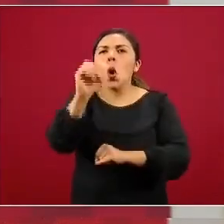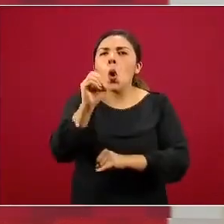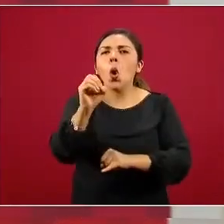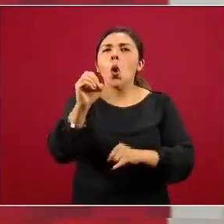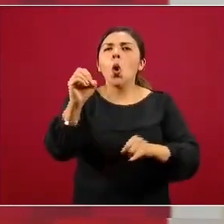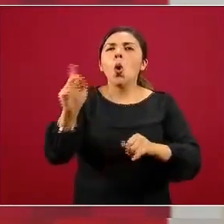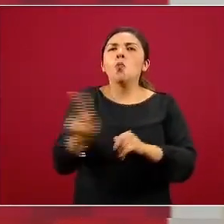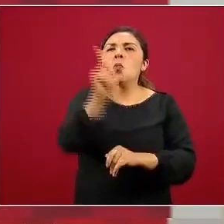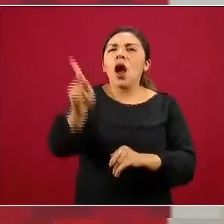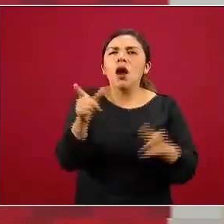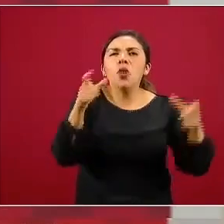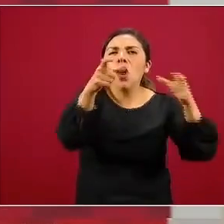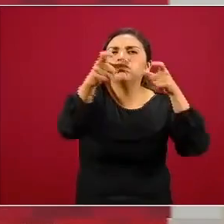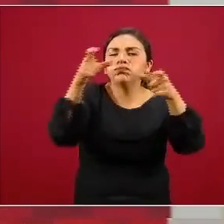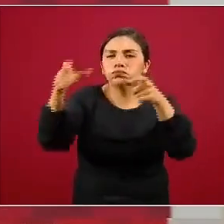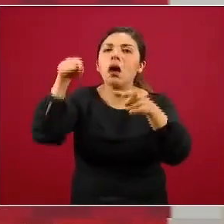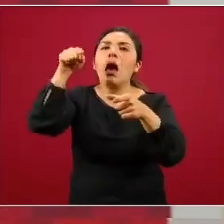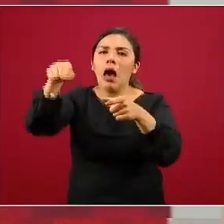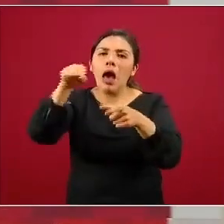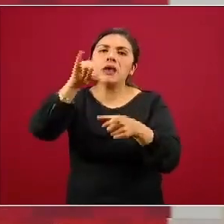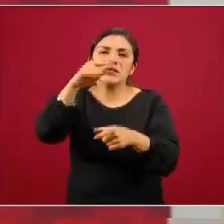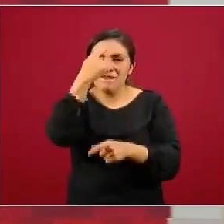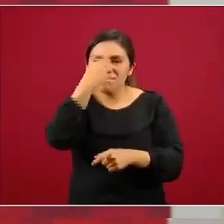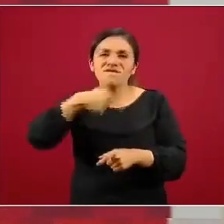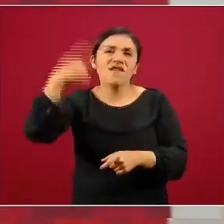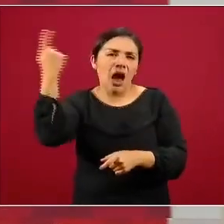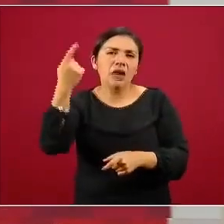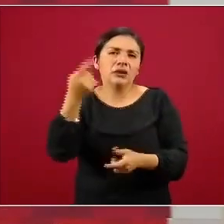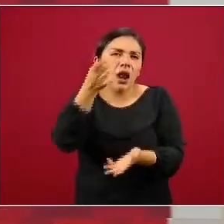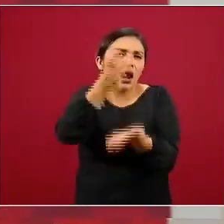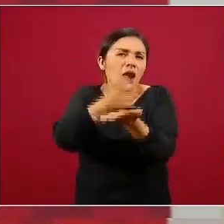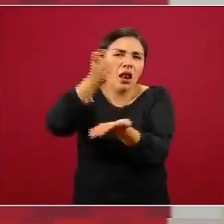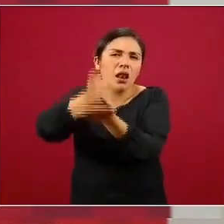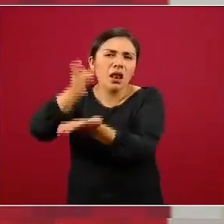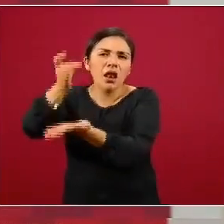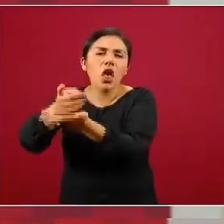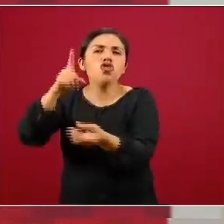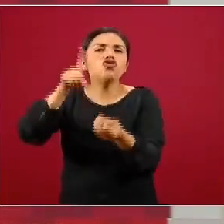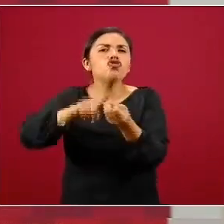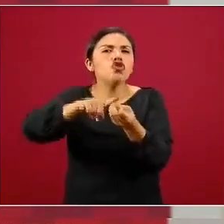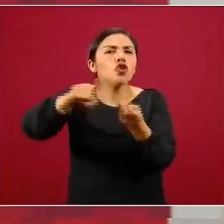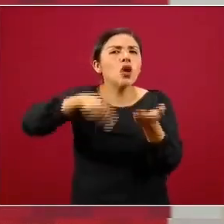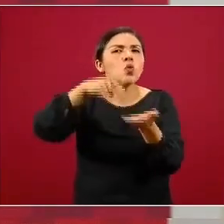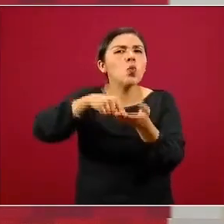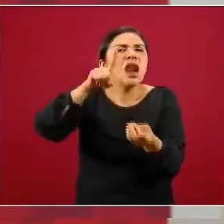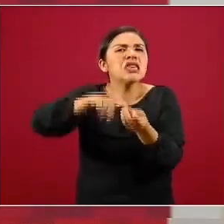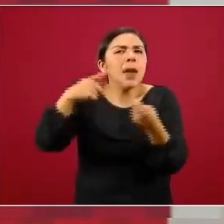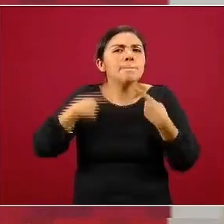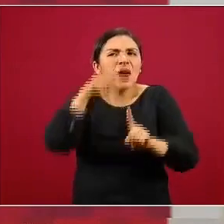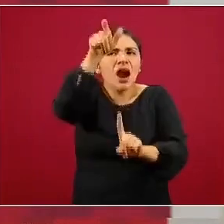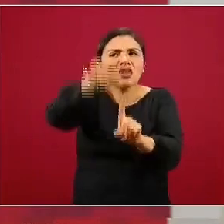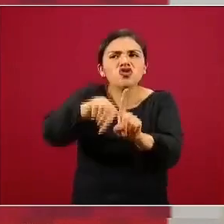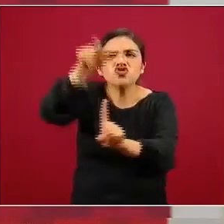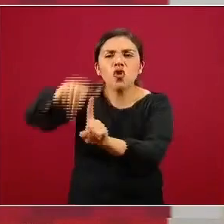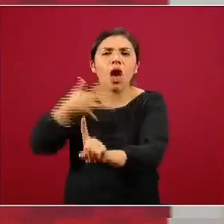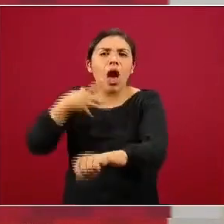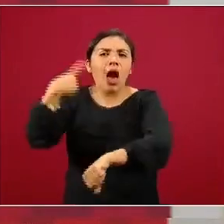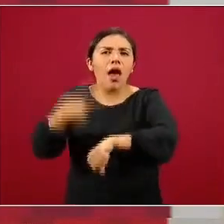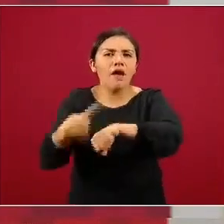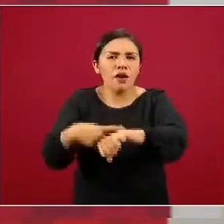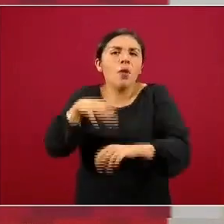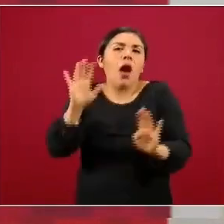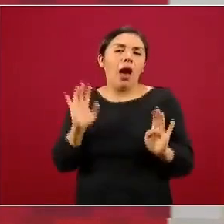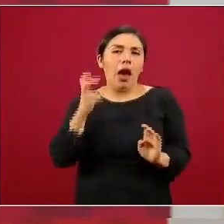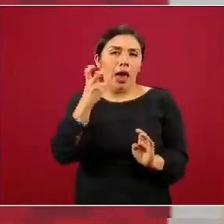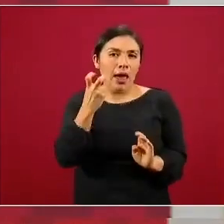pequeñas poblaciones, ahí sí es muy fácil que se identifique dónde están y quiénes son las personas infectadas.